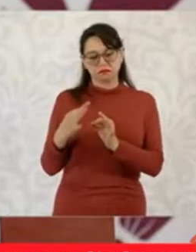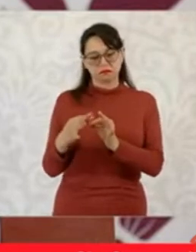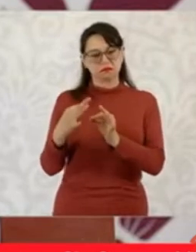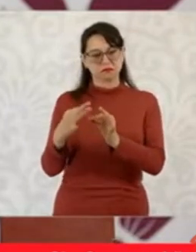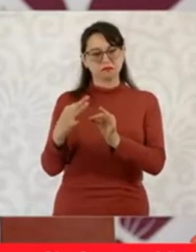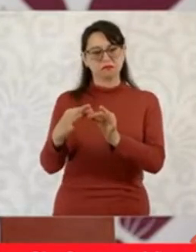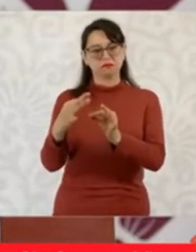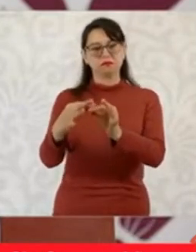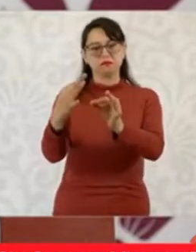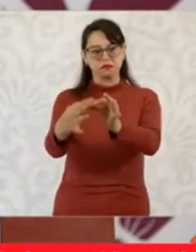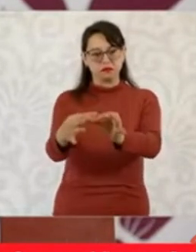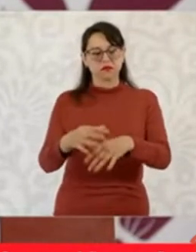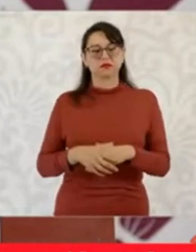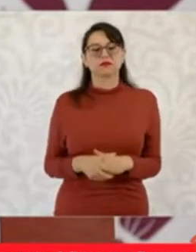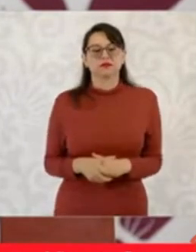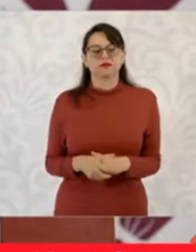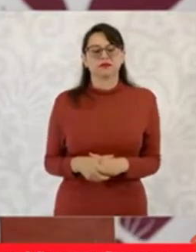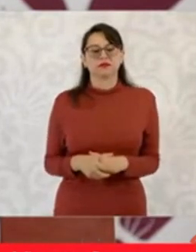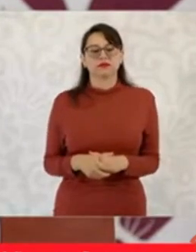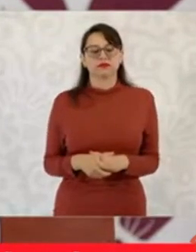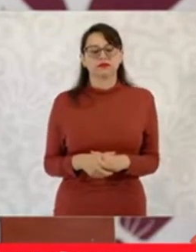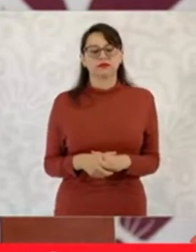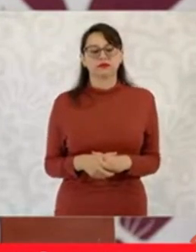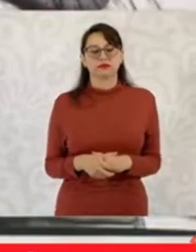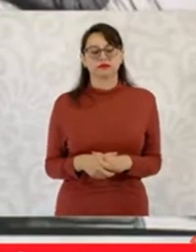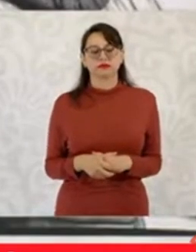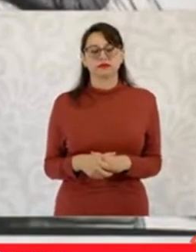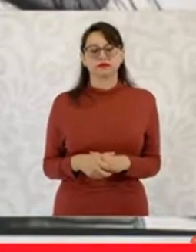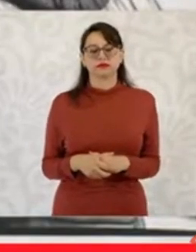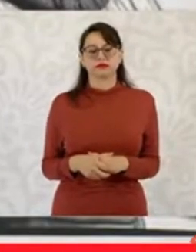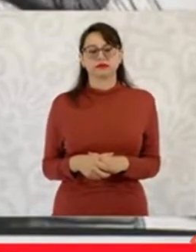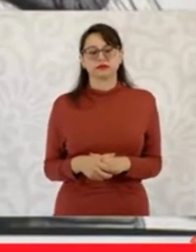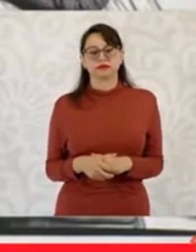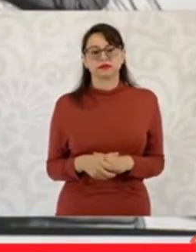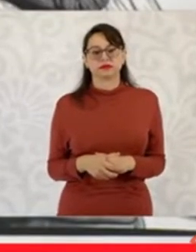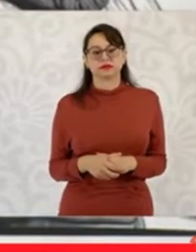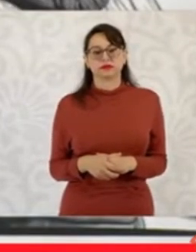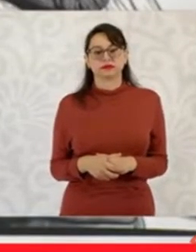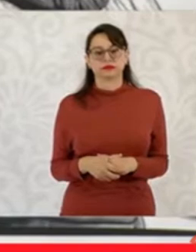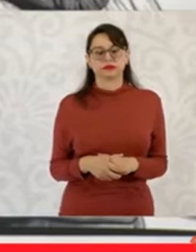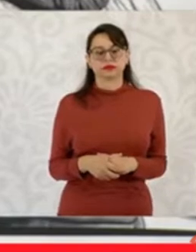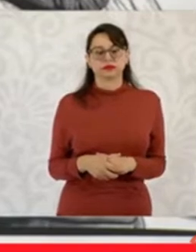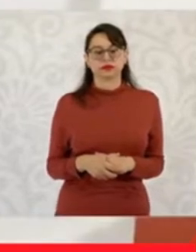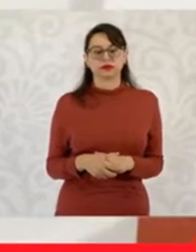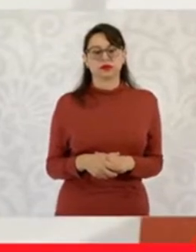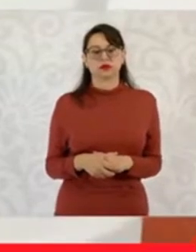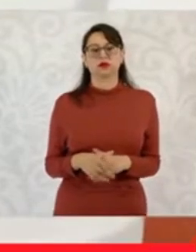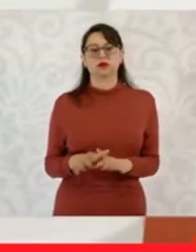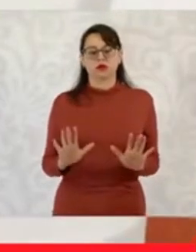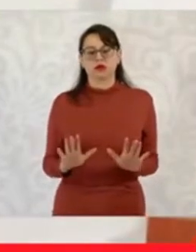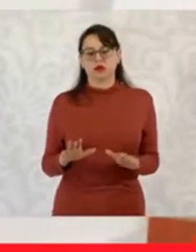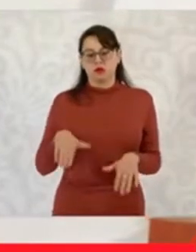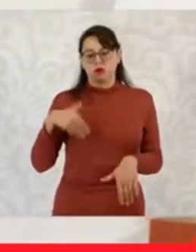Vamos a dar toda la información, probablemente en el día del cierre del gabinete de